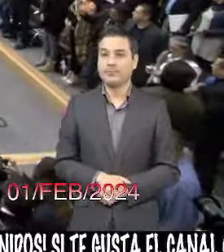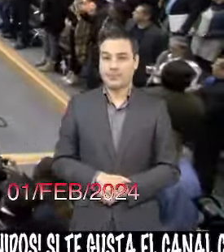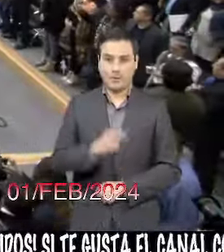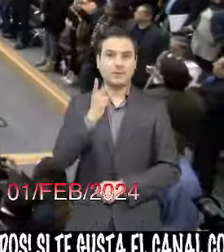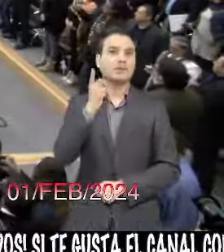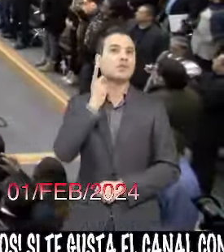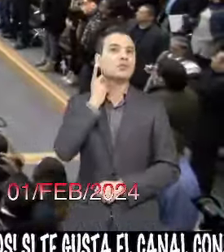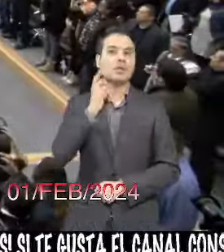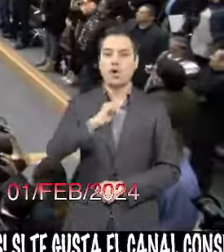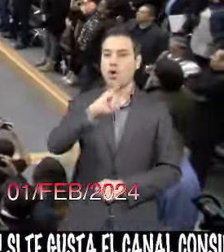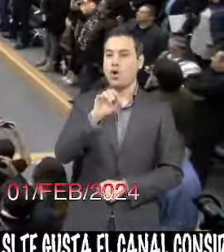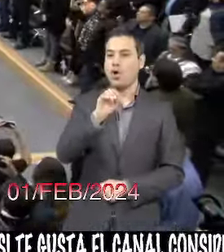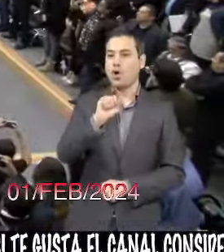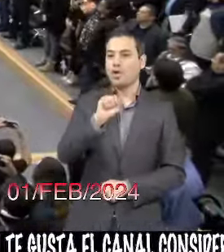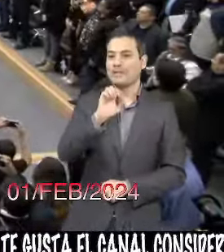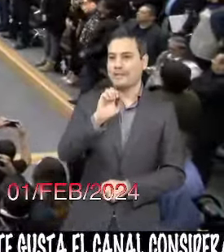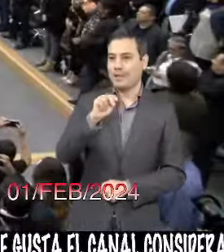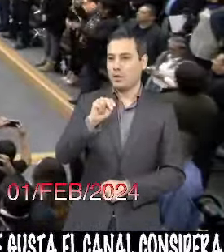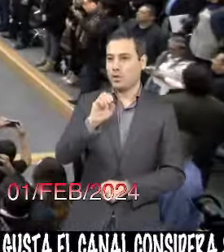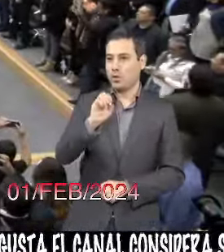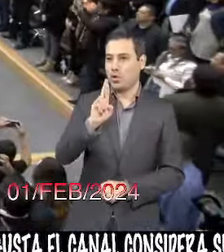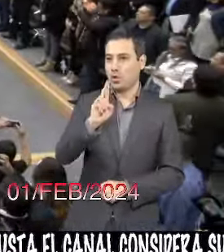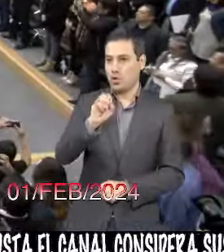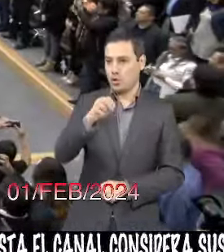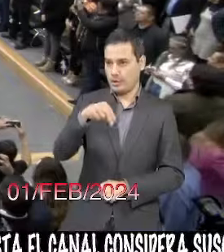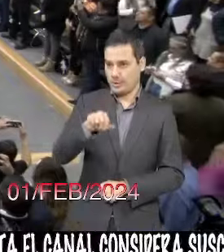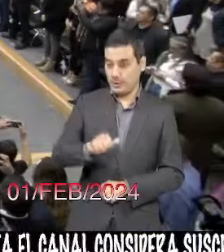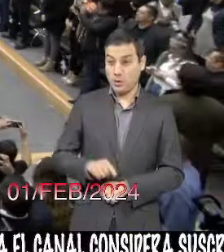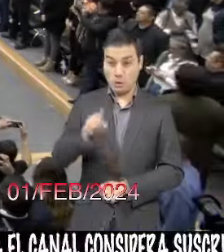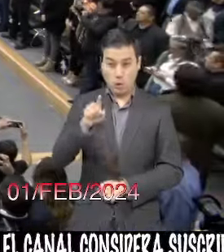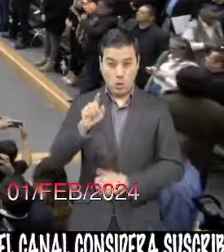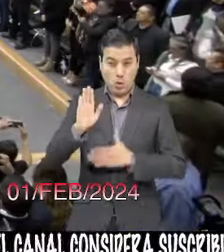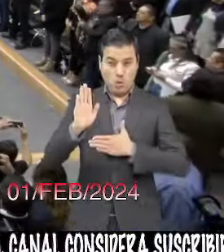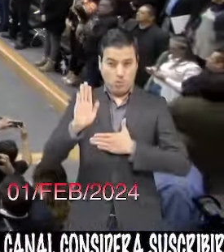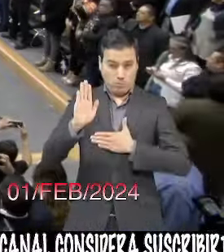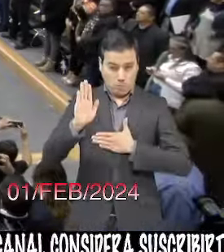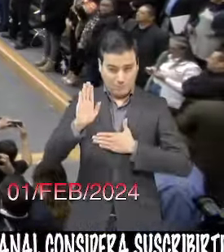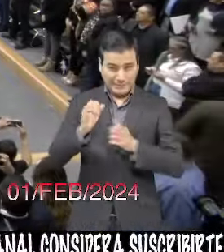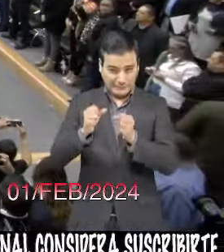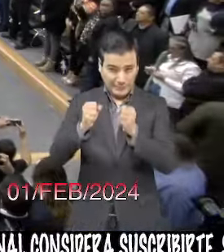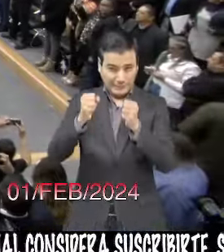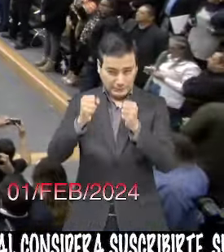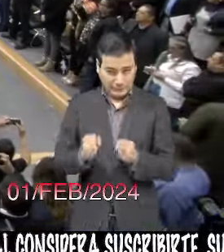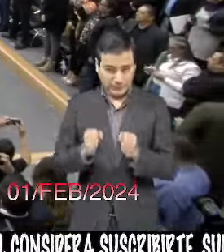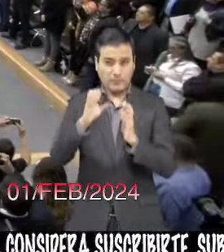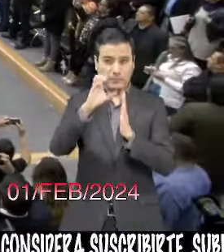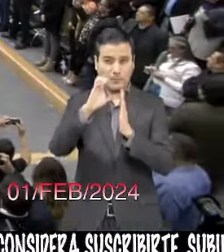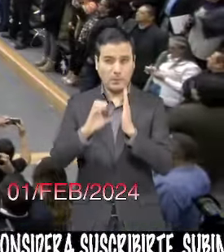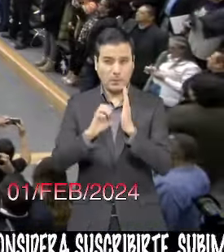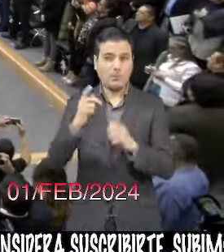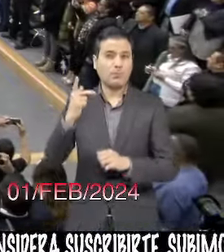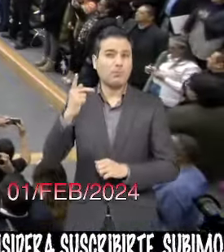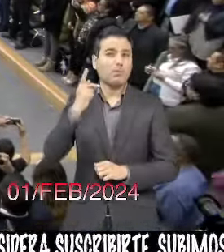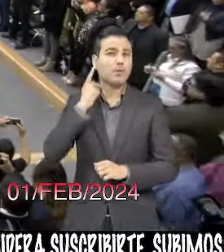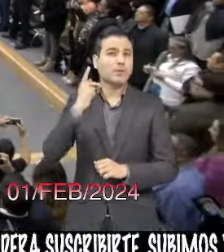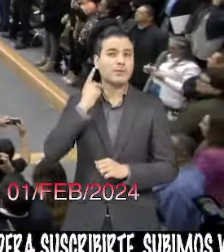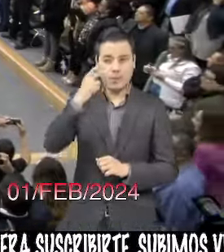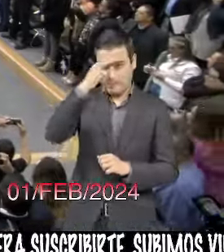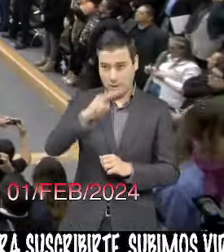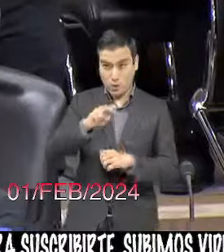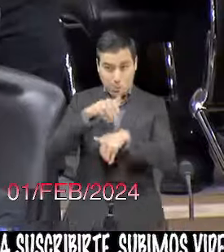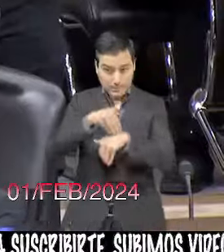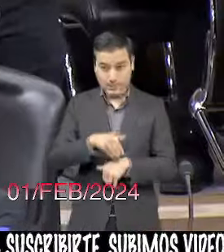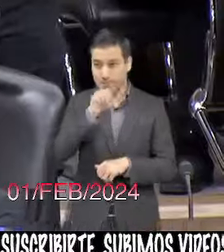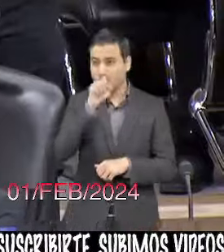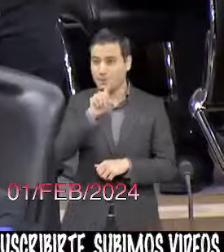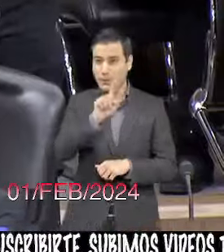Diputado José Gerardo Rodolfo Fernández Noroña, ¿protesta usted guardar y hacer guardar la Constitución Política de los Estados Unidos Mexicanos y